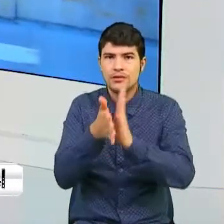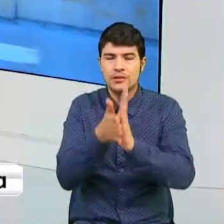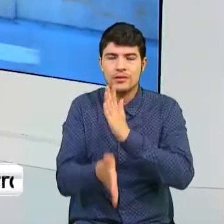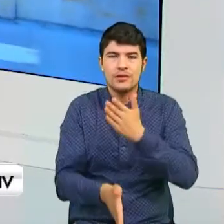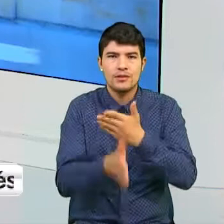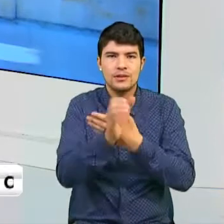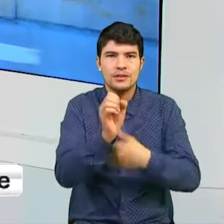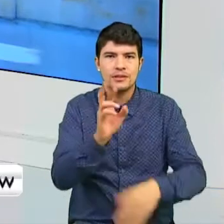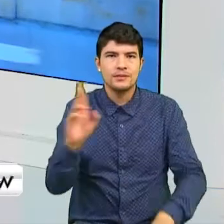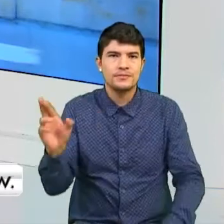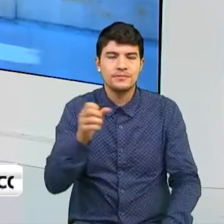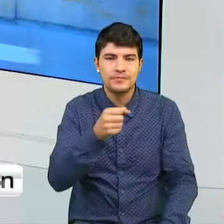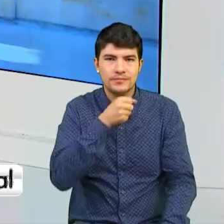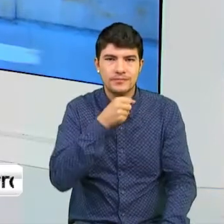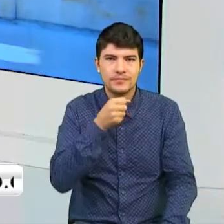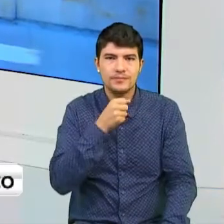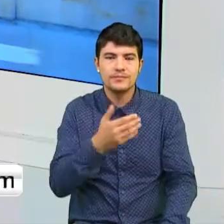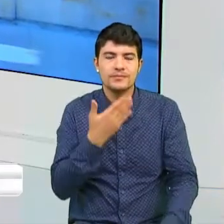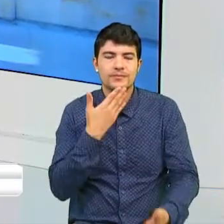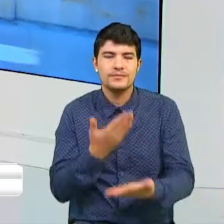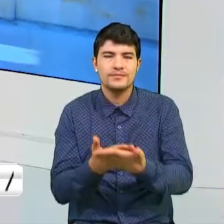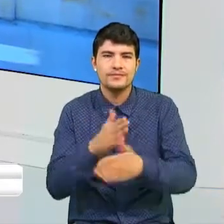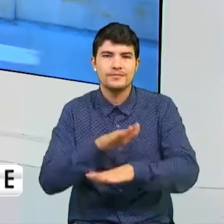desde la universidad autónoma de bucaramanga continúen ustedes en estudios